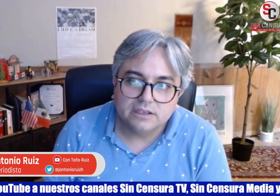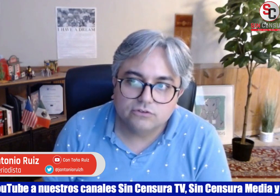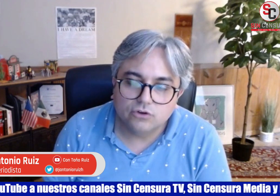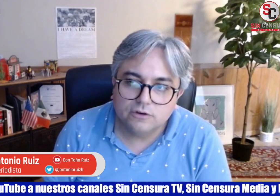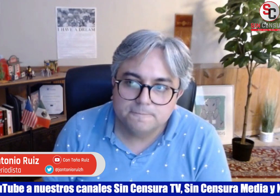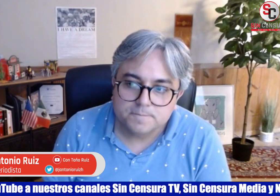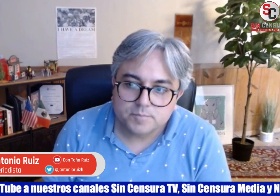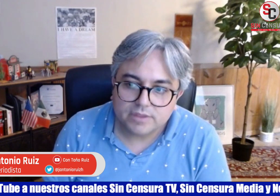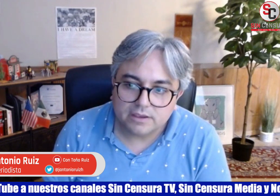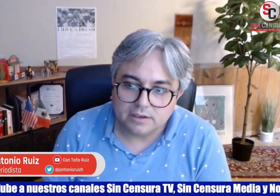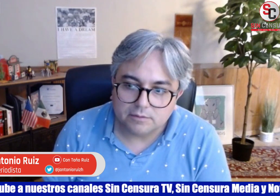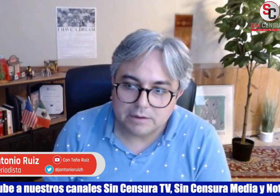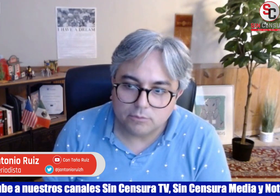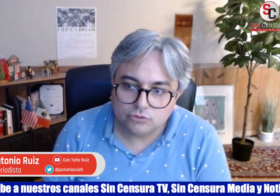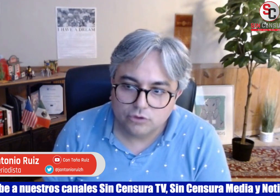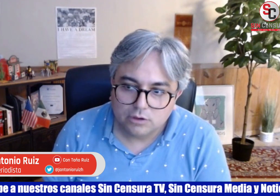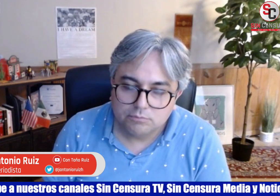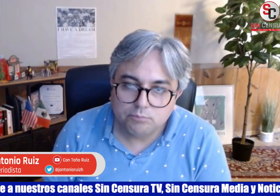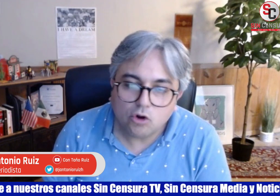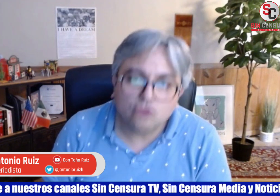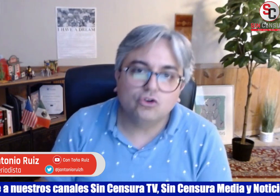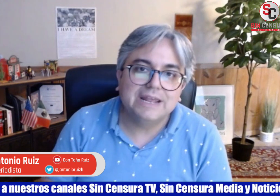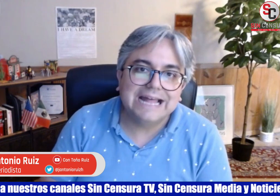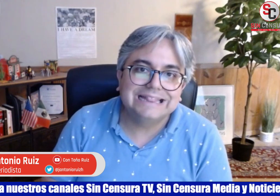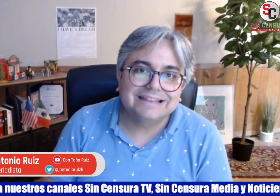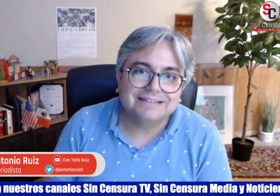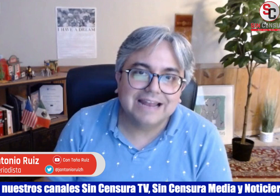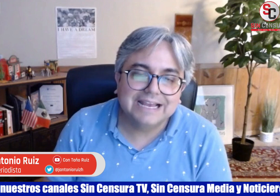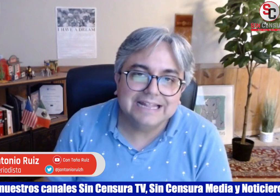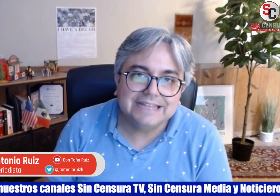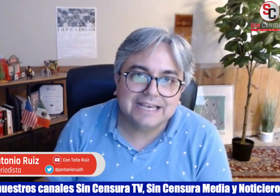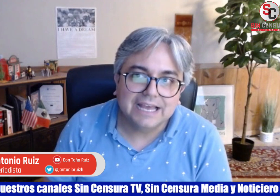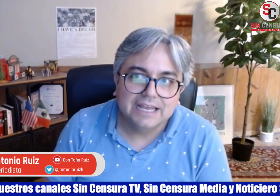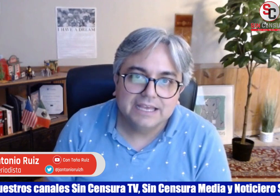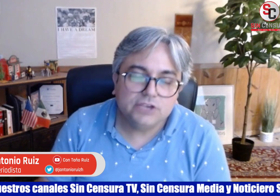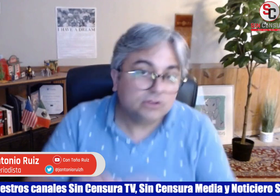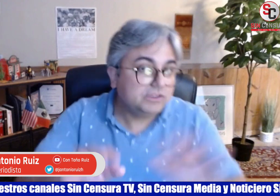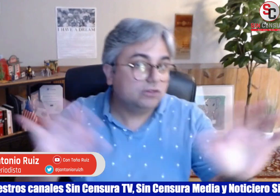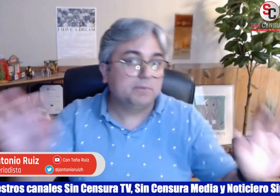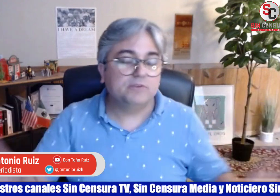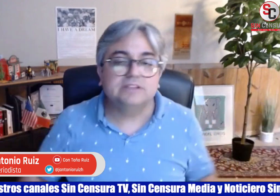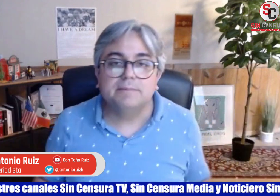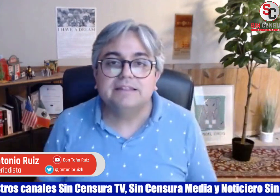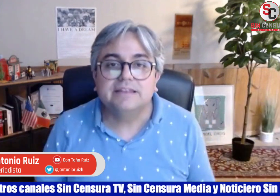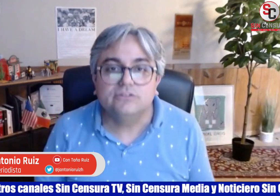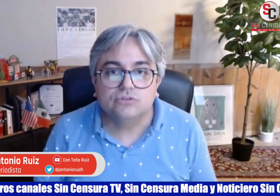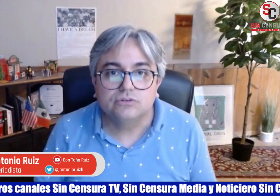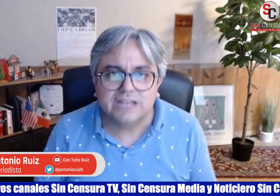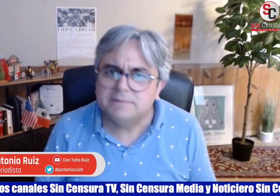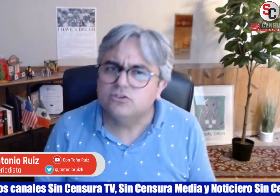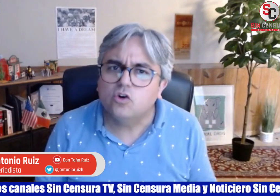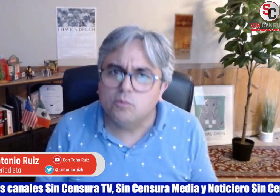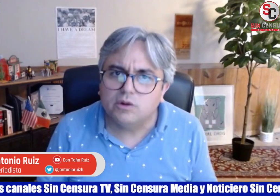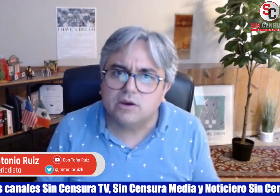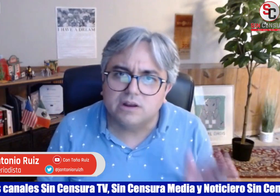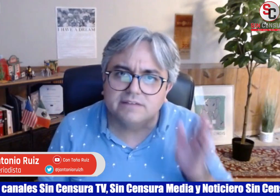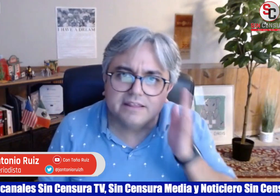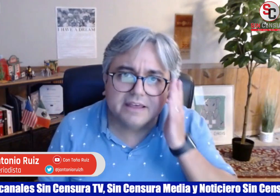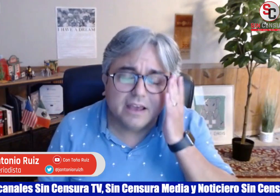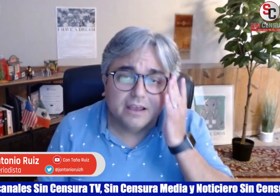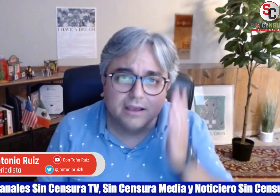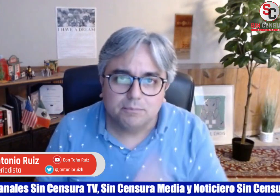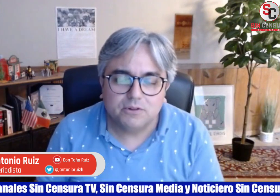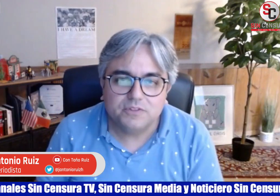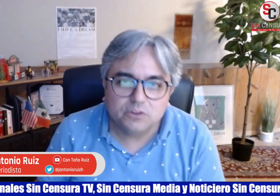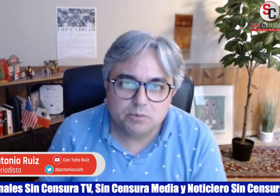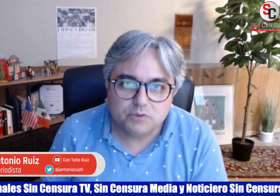Obrador son, vamos, poco tolerantes a la crítica. Y yo entiendo perfectamente eso. Tal vez no comulgue con esa